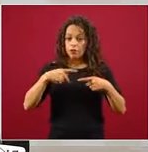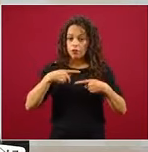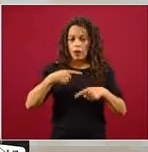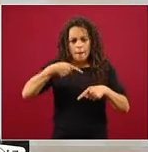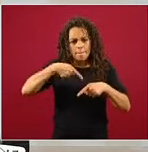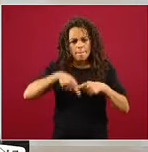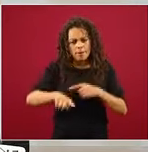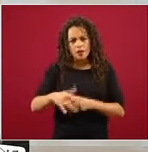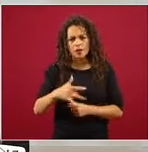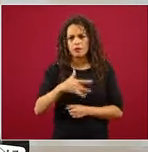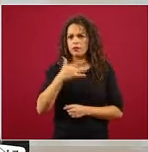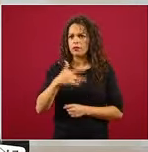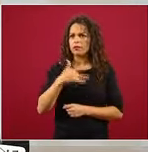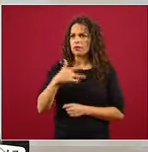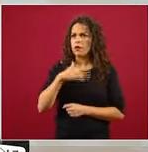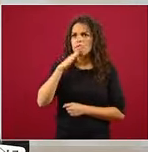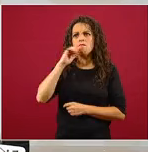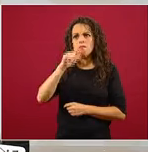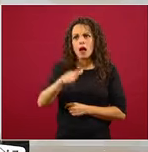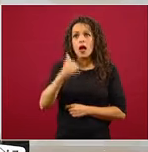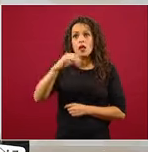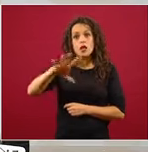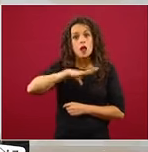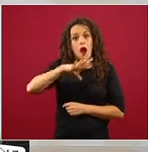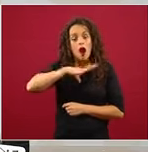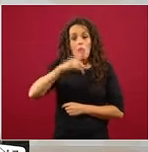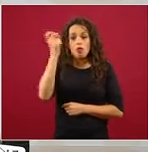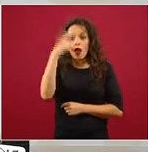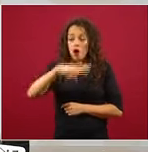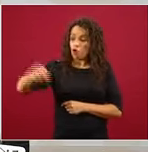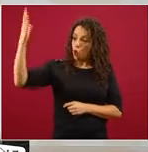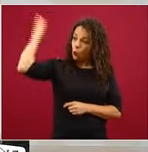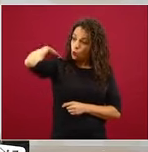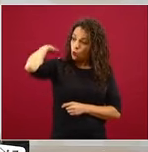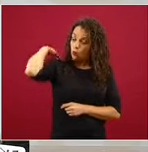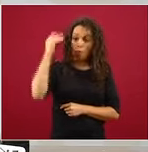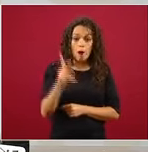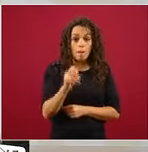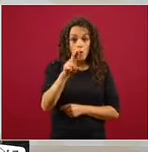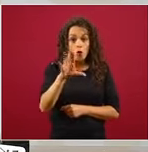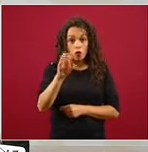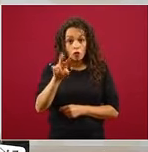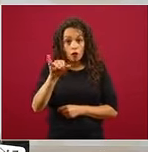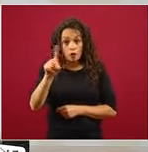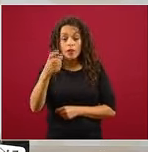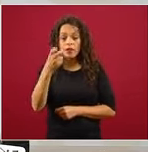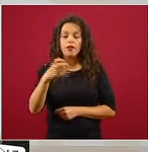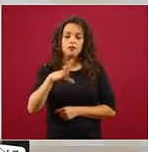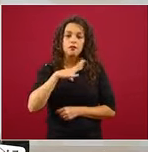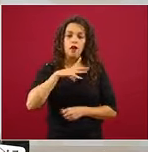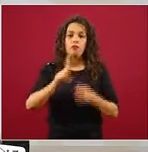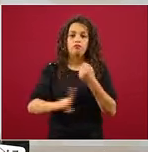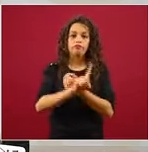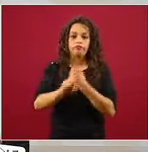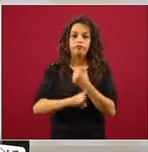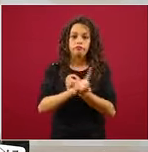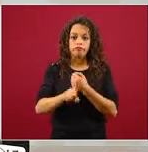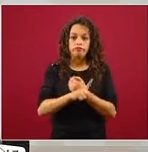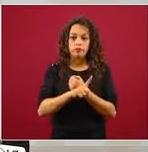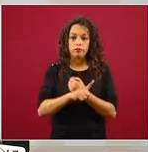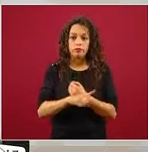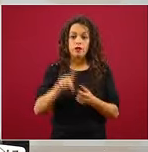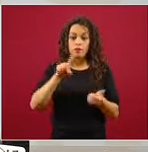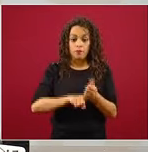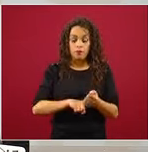presentar daño pulmonar por COVID, puede ver afectada su oxigenación. Y el porcentaje de saturación de oxígeno en la